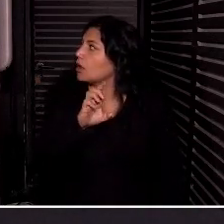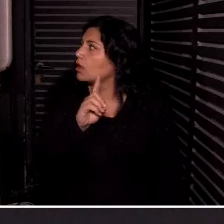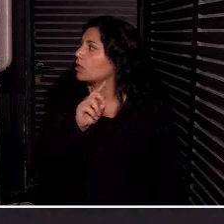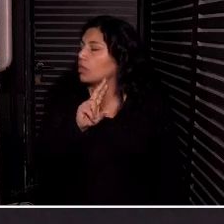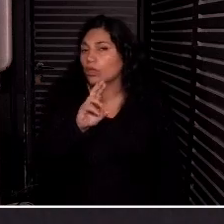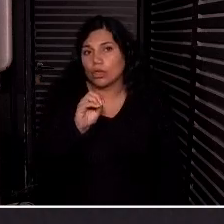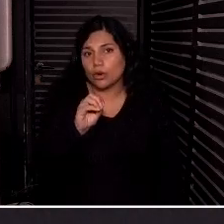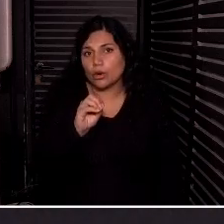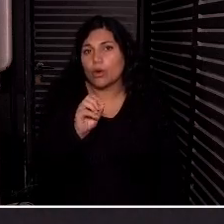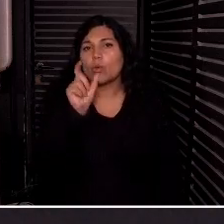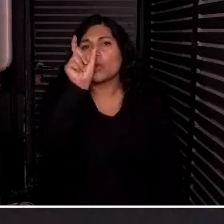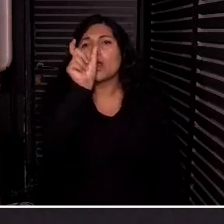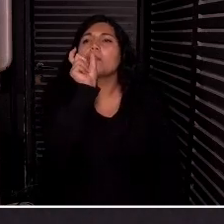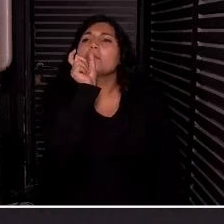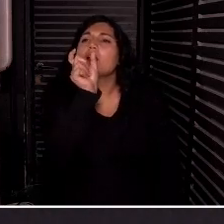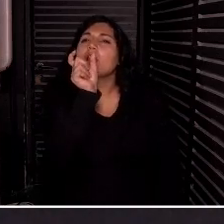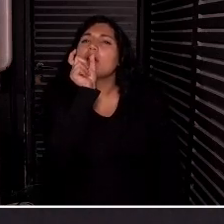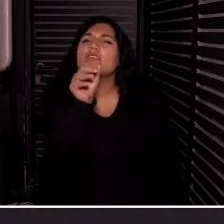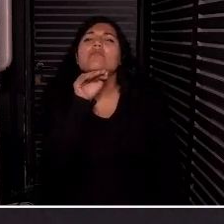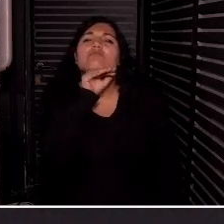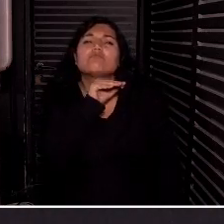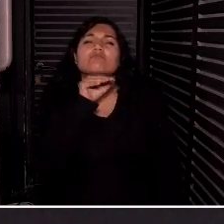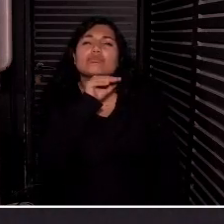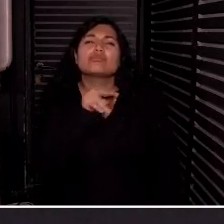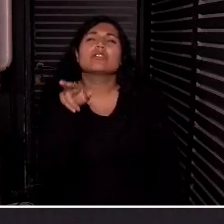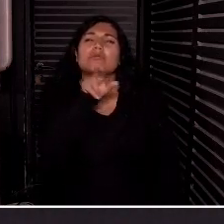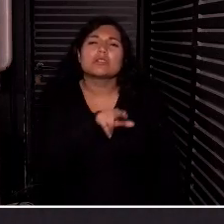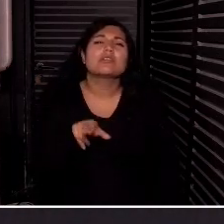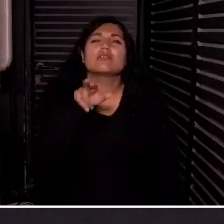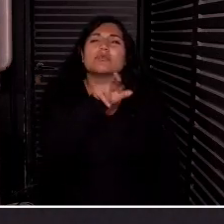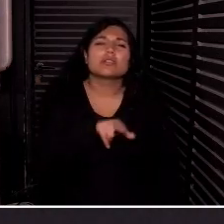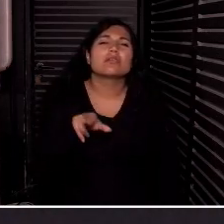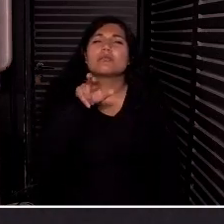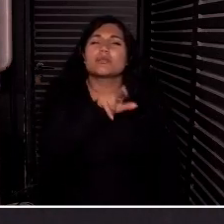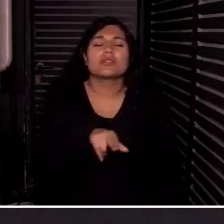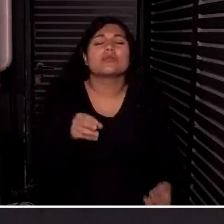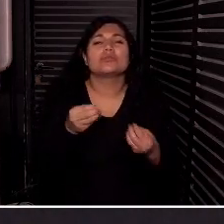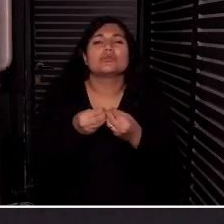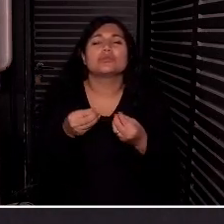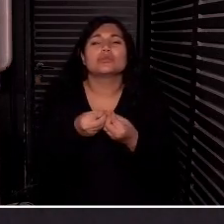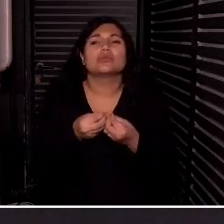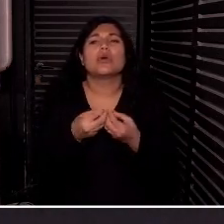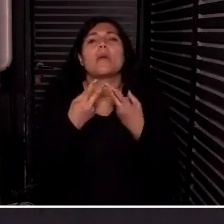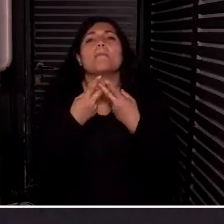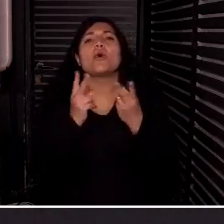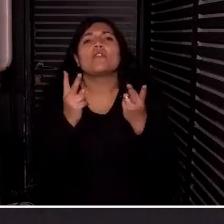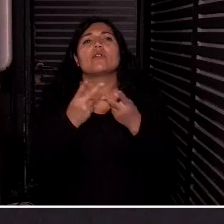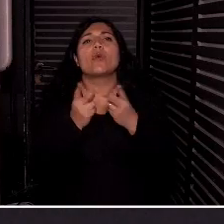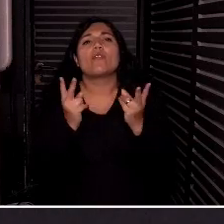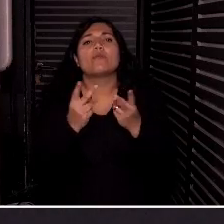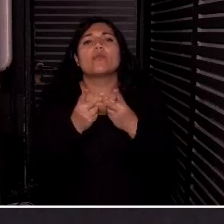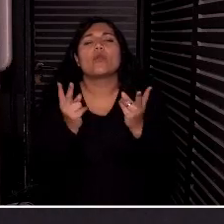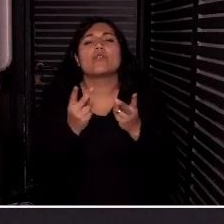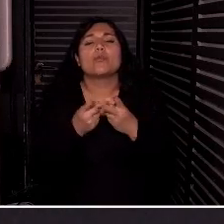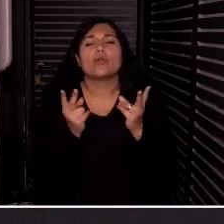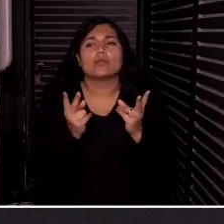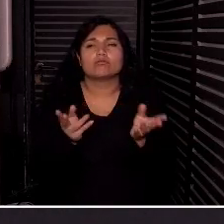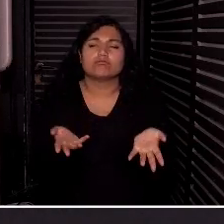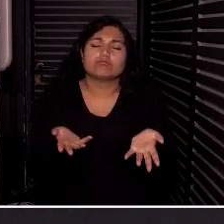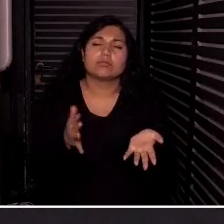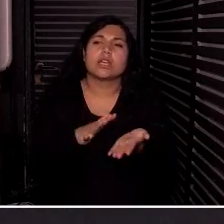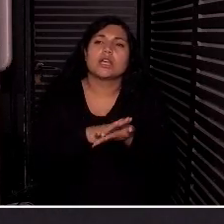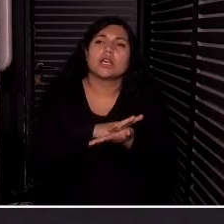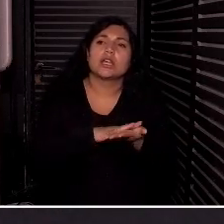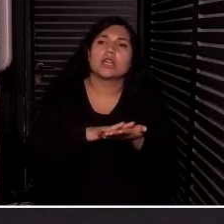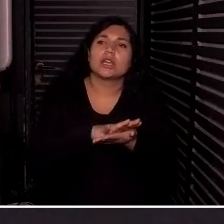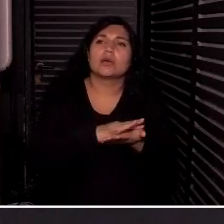manoseada en lo público no eh banalizada si uno quisiera a pesar de que también pone el ejemplo